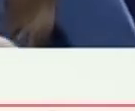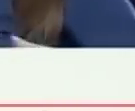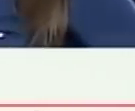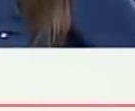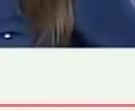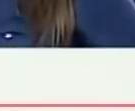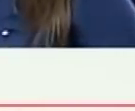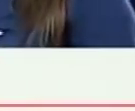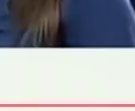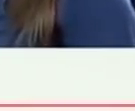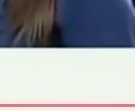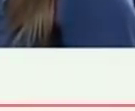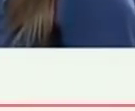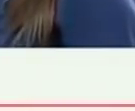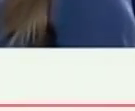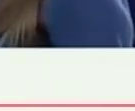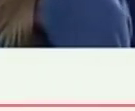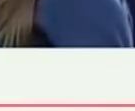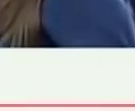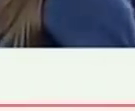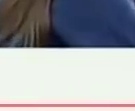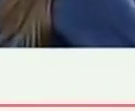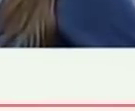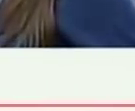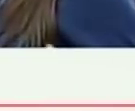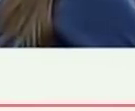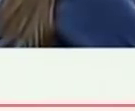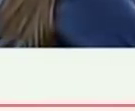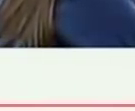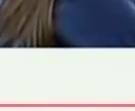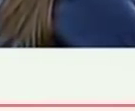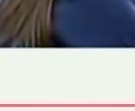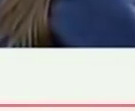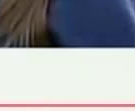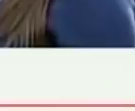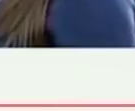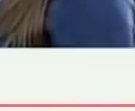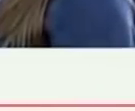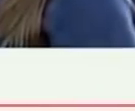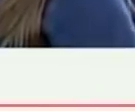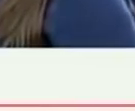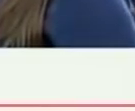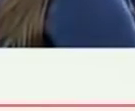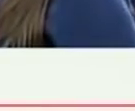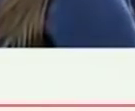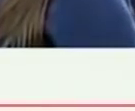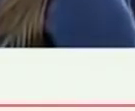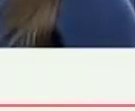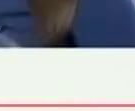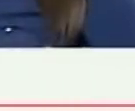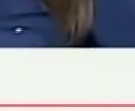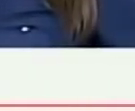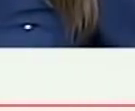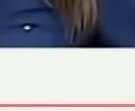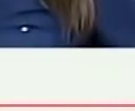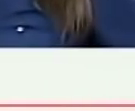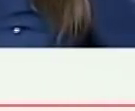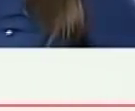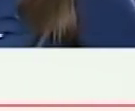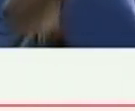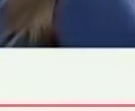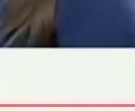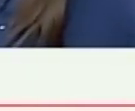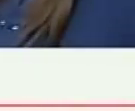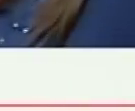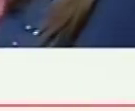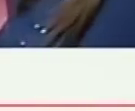a estar en completa vigilia en defensa de la patria hasta ante esta nueva arremetida perpetrada por el gobierno de los Estados Unidos, tal cual como